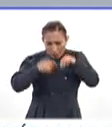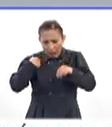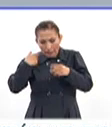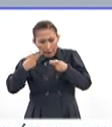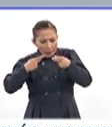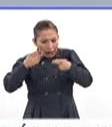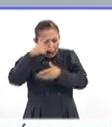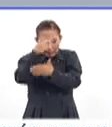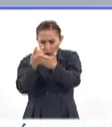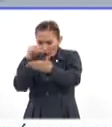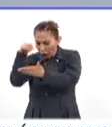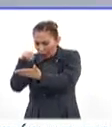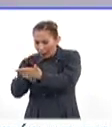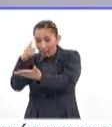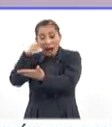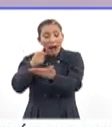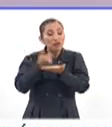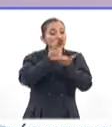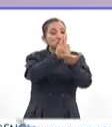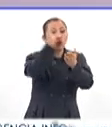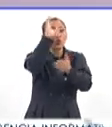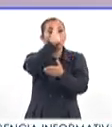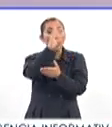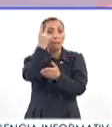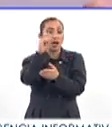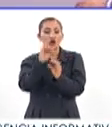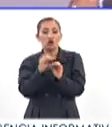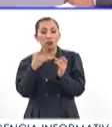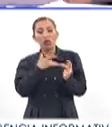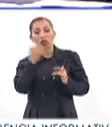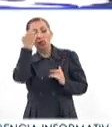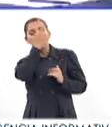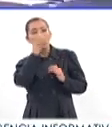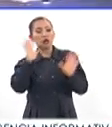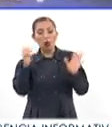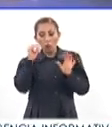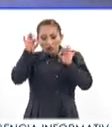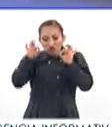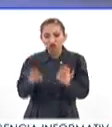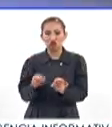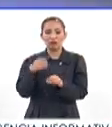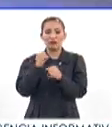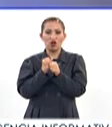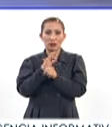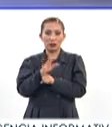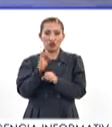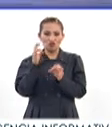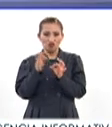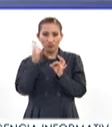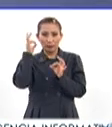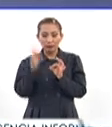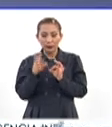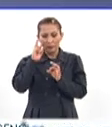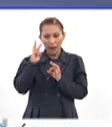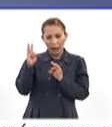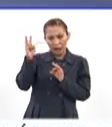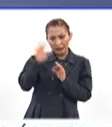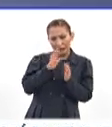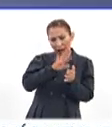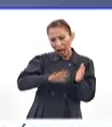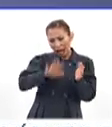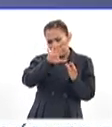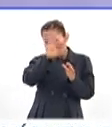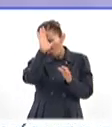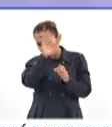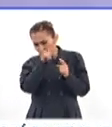desarrollo de política pública de cultura, para no trabajar con intuiciones, trabajar con datos. Le sirve a los propios